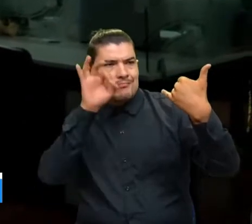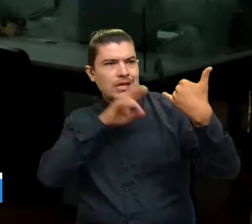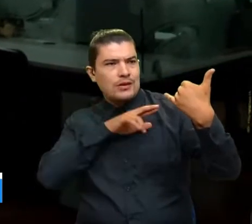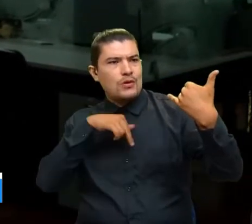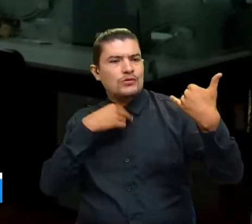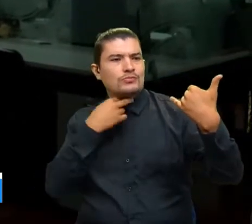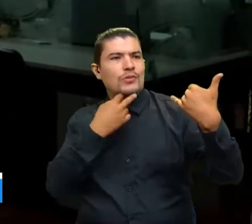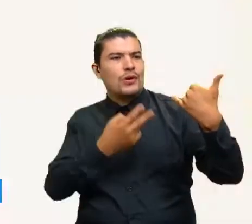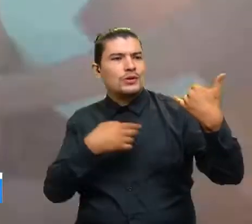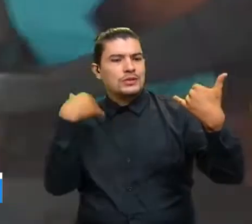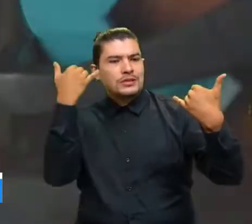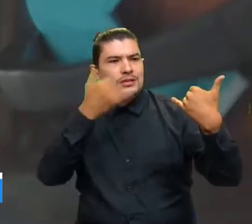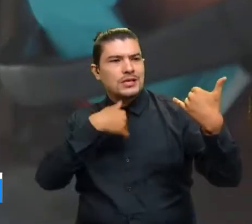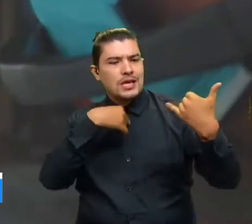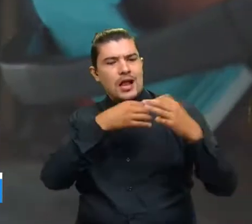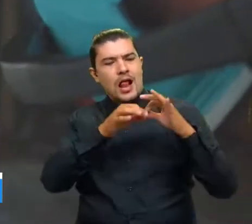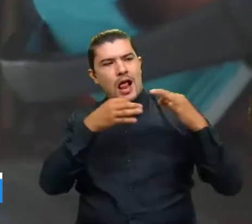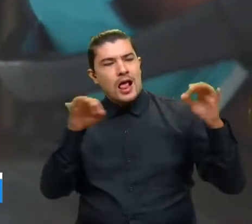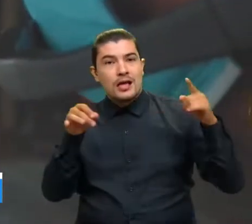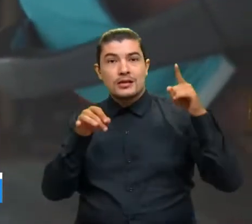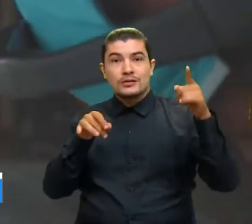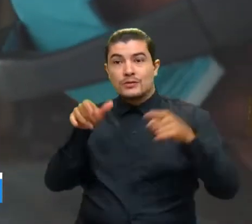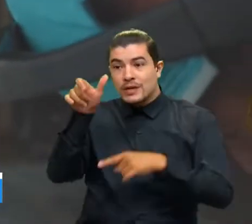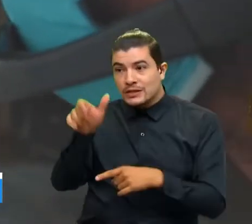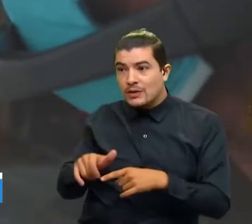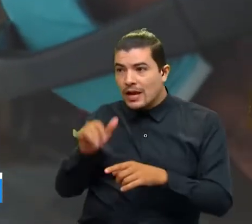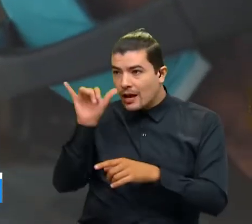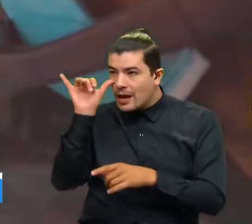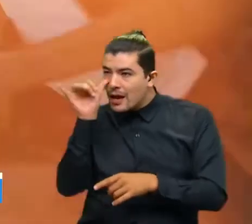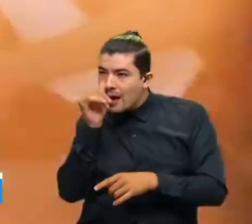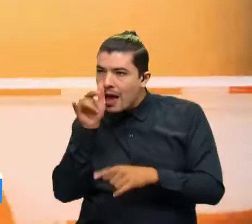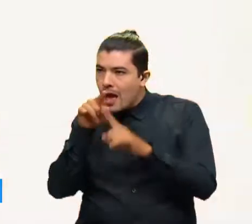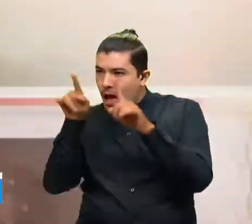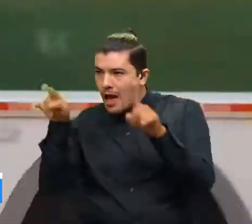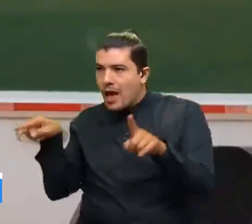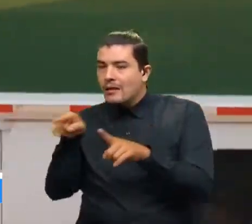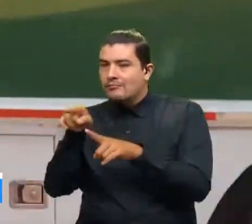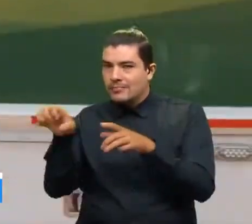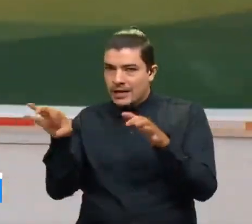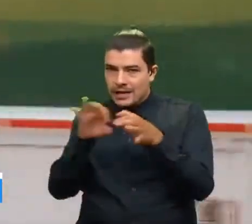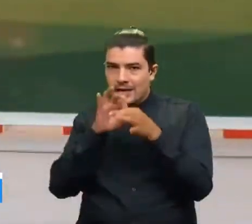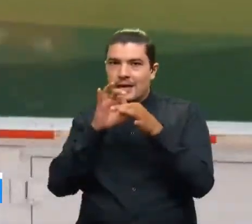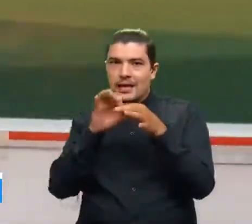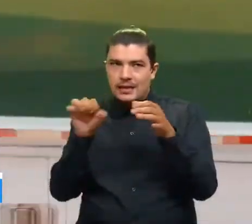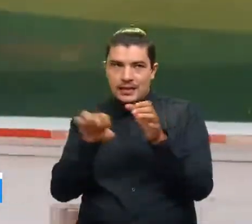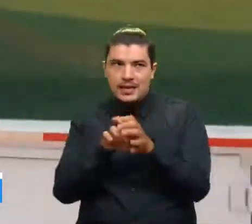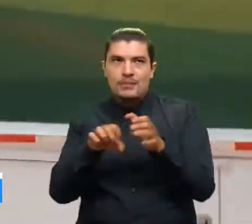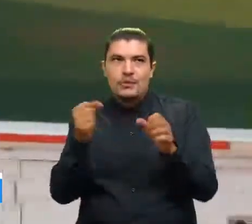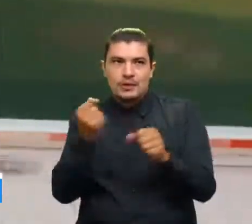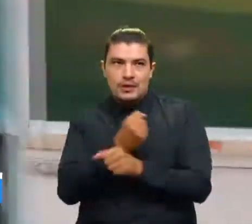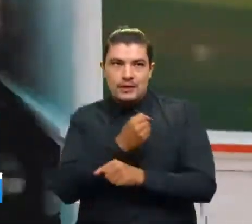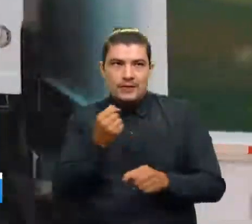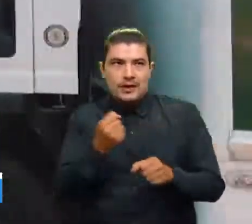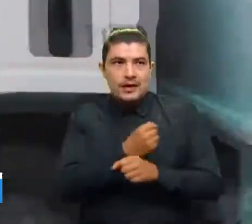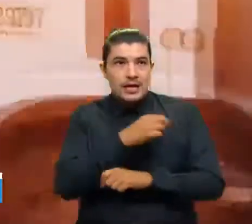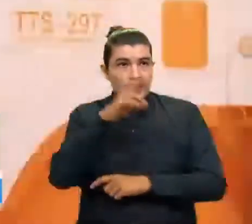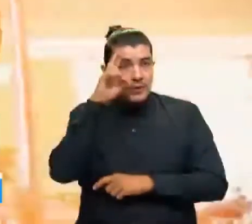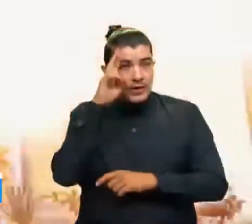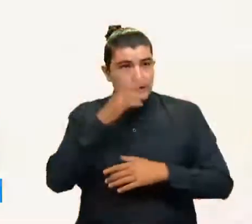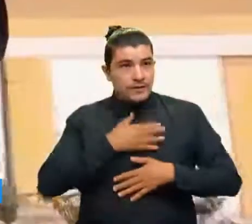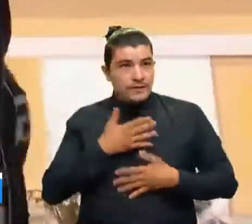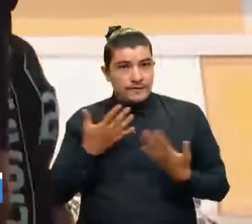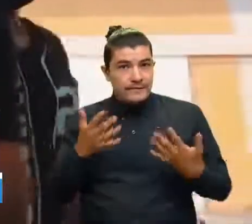nuestra voz y nuestras letras, ellos lo hacen a través de imágenes. Y de verdad que esto es un trabajo en equipo y no hay nada mejor que